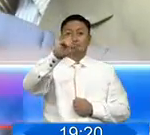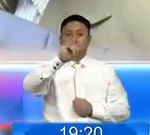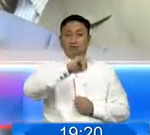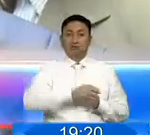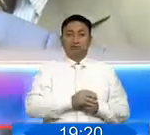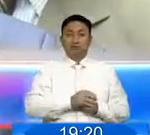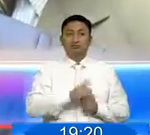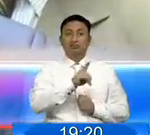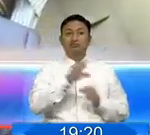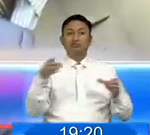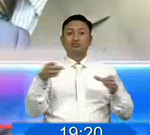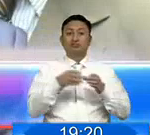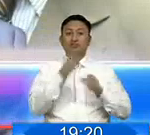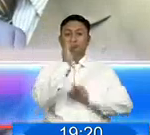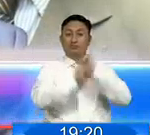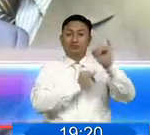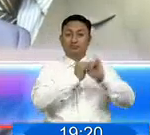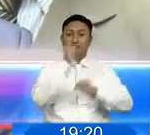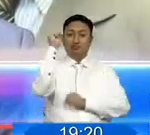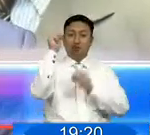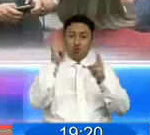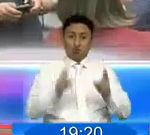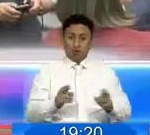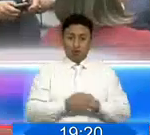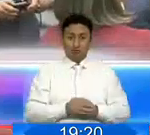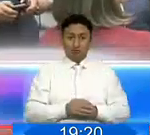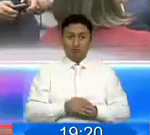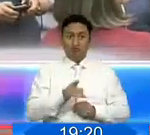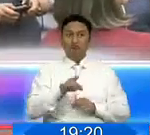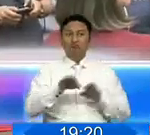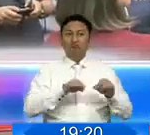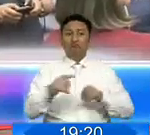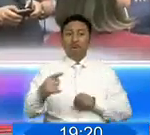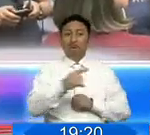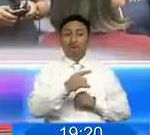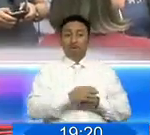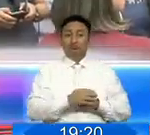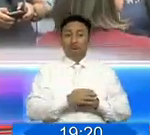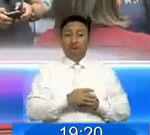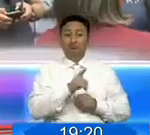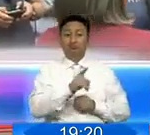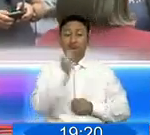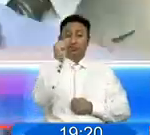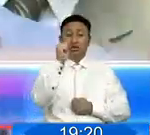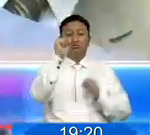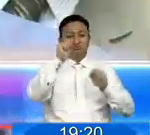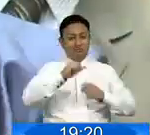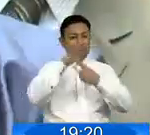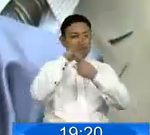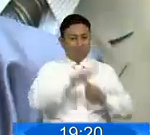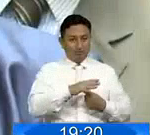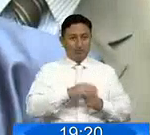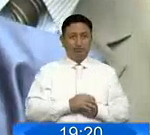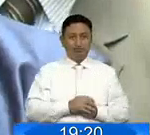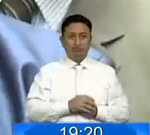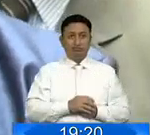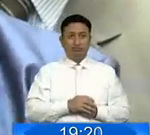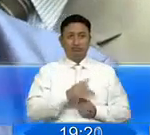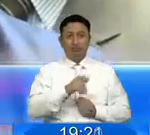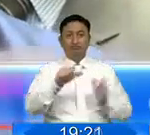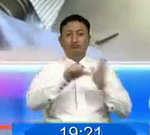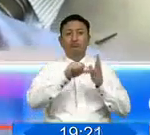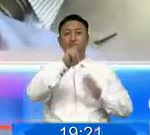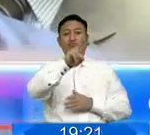Ecuador de la Comisión Iberoamericana de Derechos Humanos, explica que en este caso sí se vulneró derechos. Vimos la vulneración del